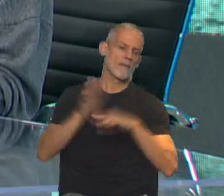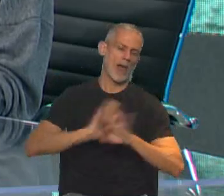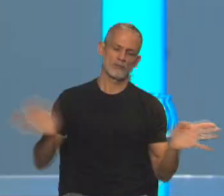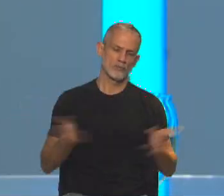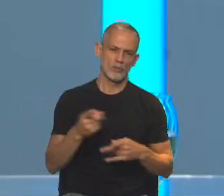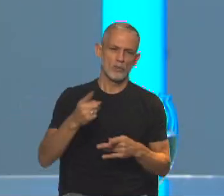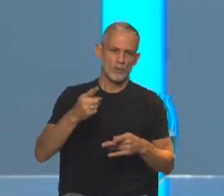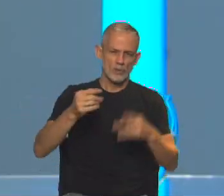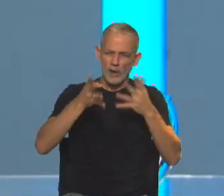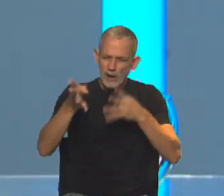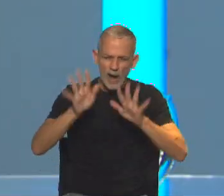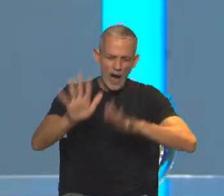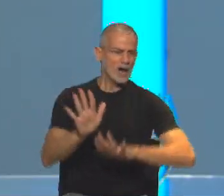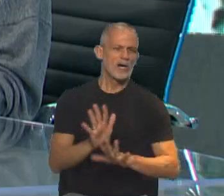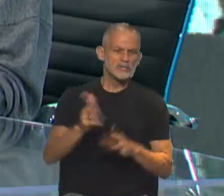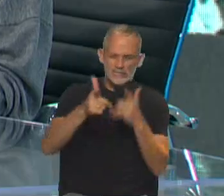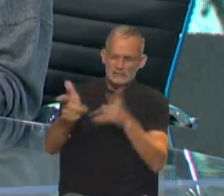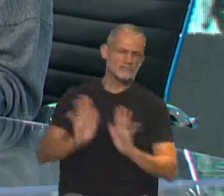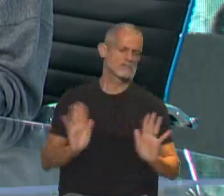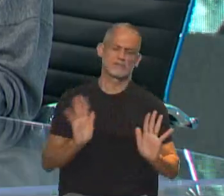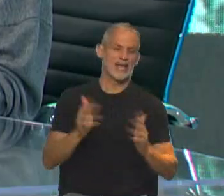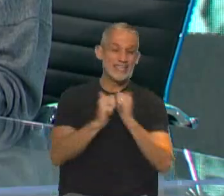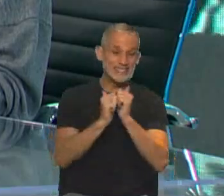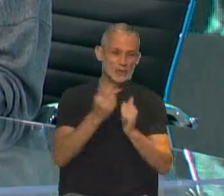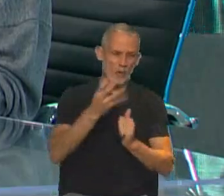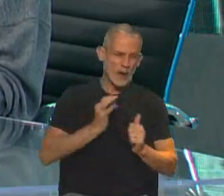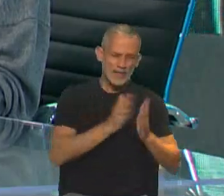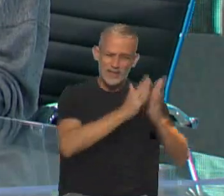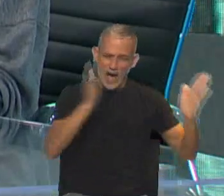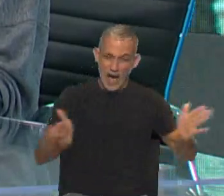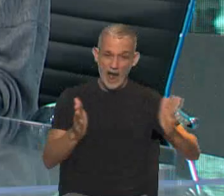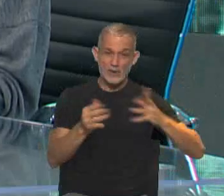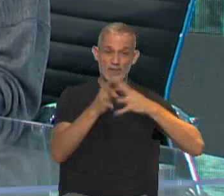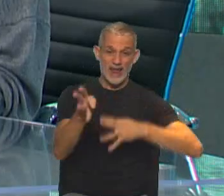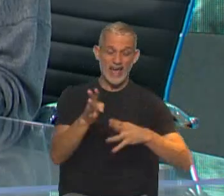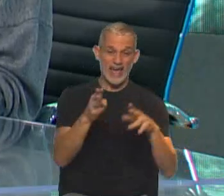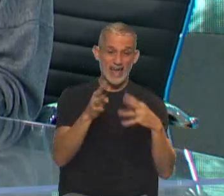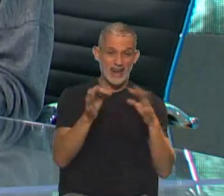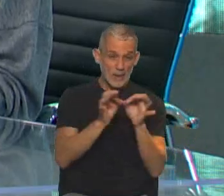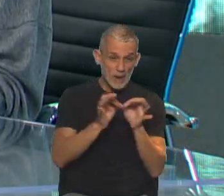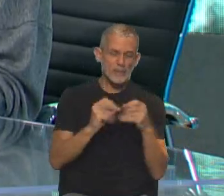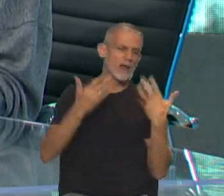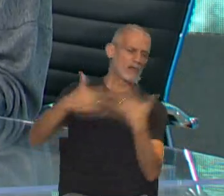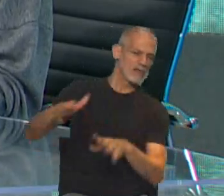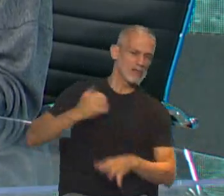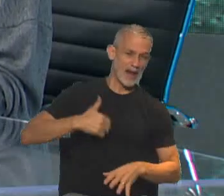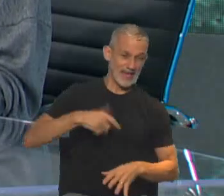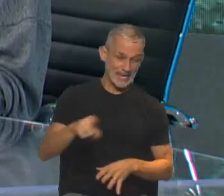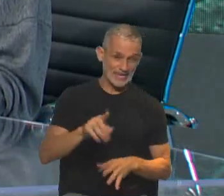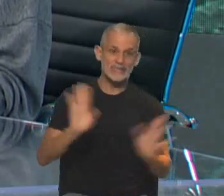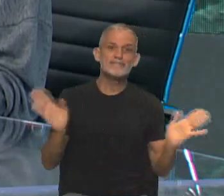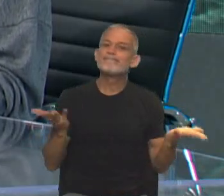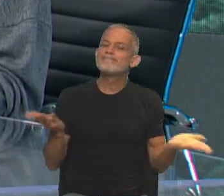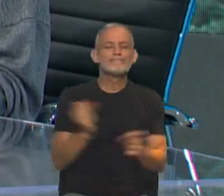Estas imágenes, esta historia nuestra que estamos compartiendo 40 años de lo que fue un día como hoy, la rendición argentina en Malvinas, no hace